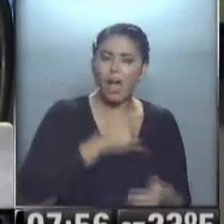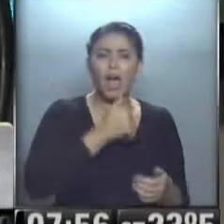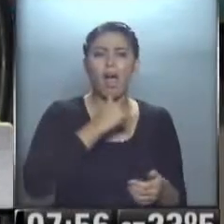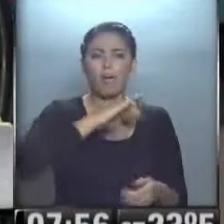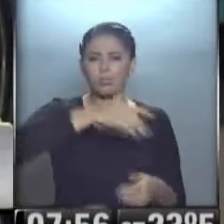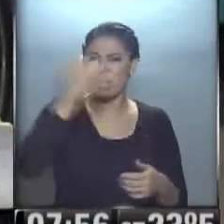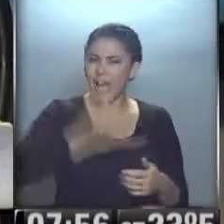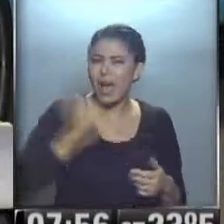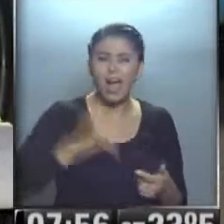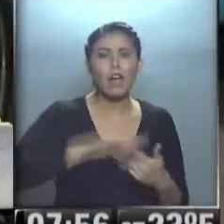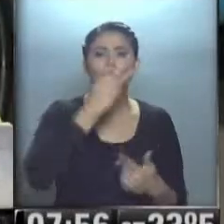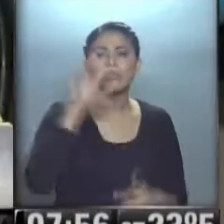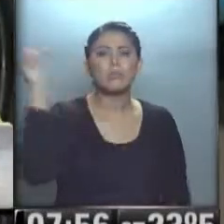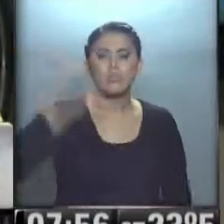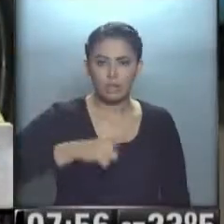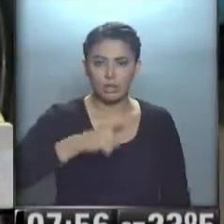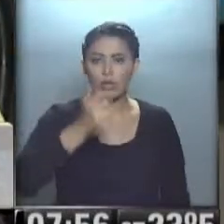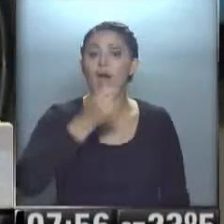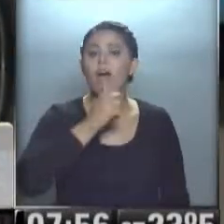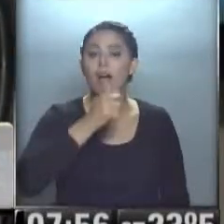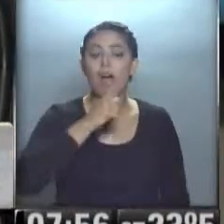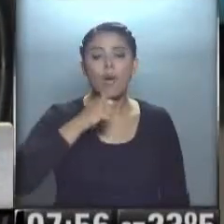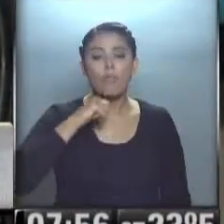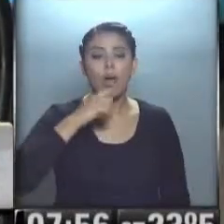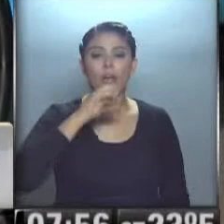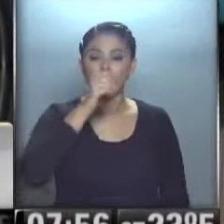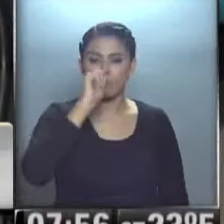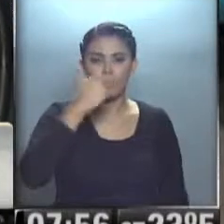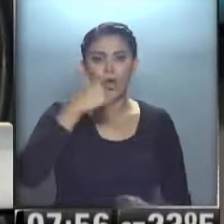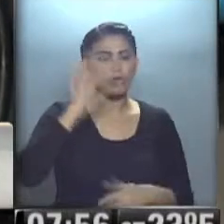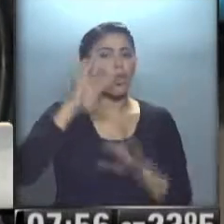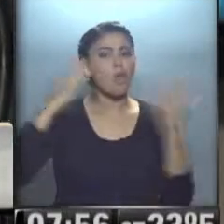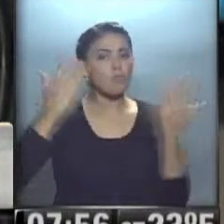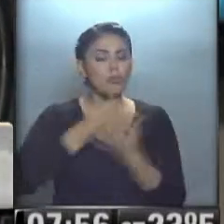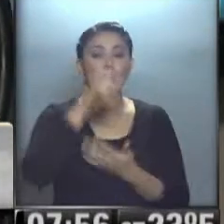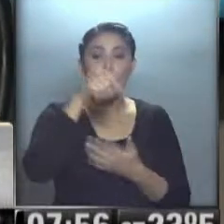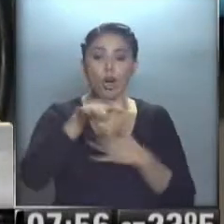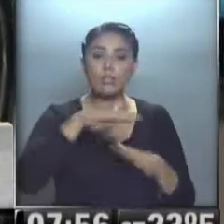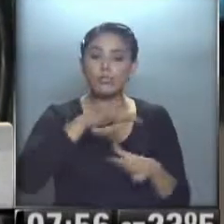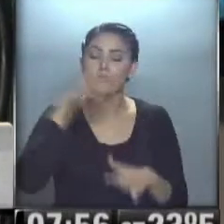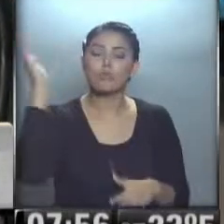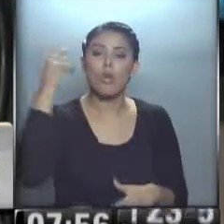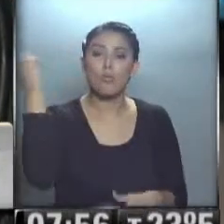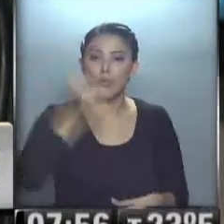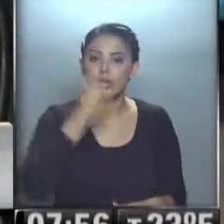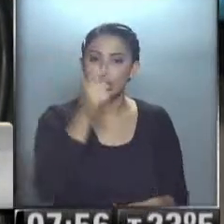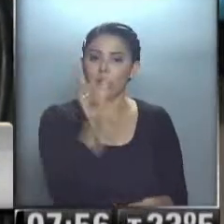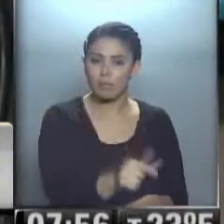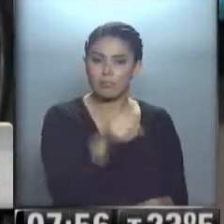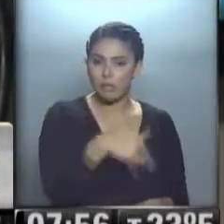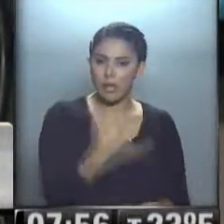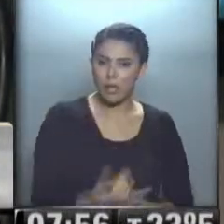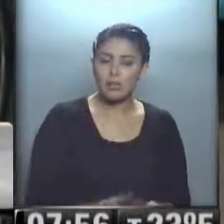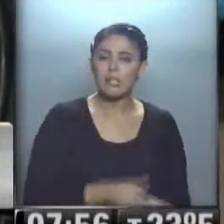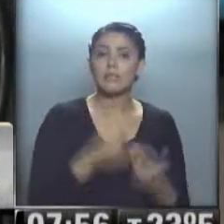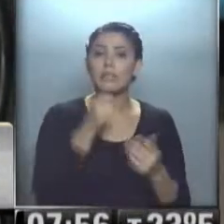potable tenemos el 40 por ciento del agua potable mundial sabiendo hoy que los recursos naturales son de una importancia fundamental y con